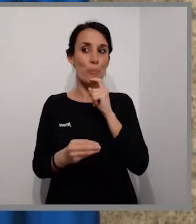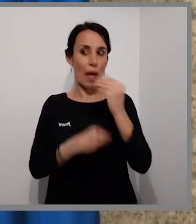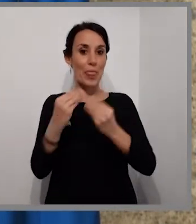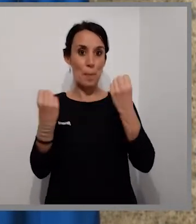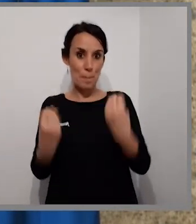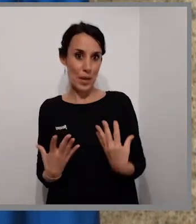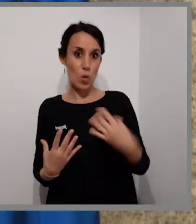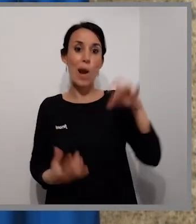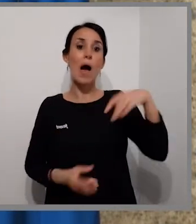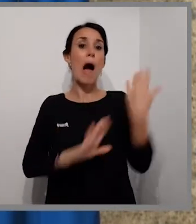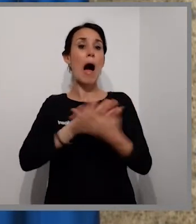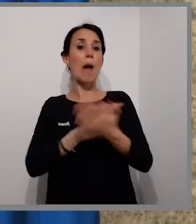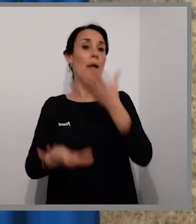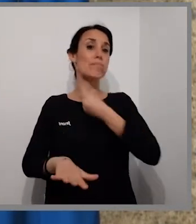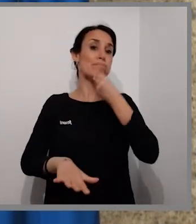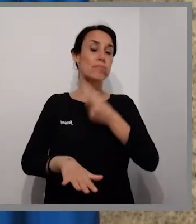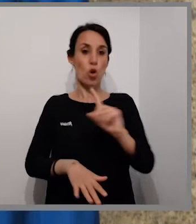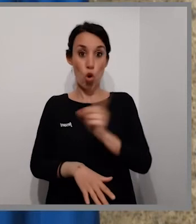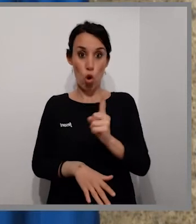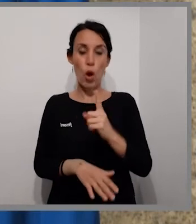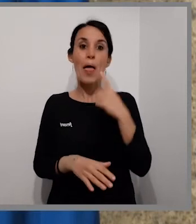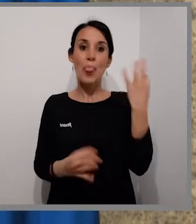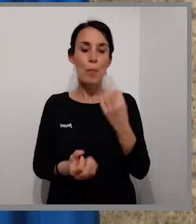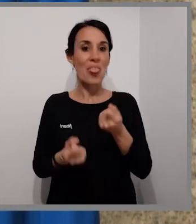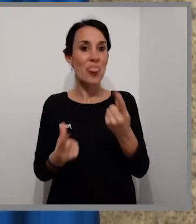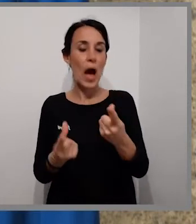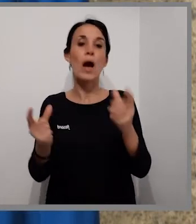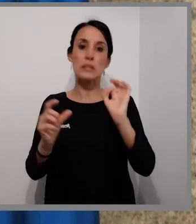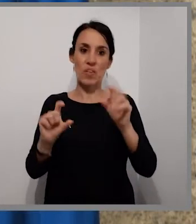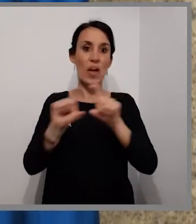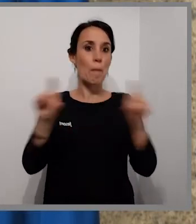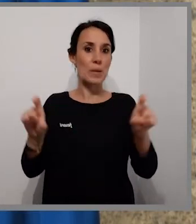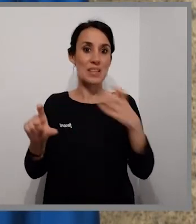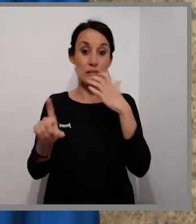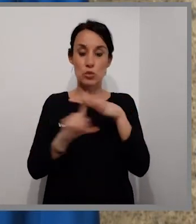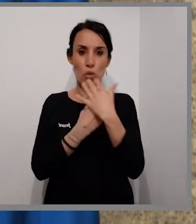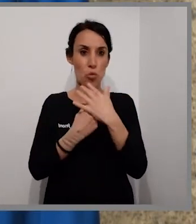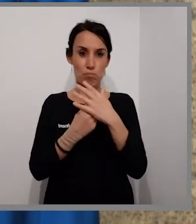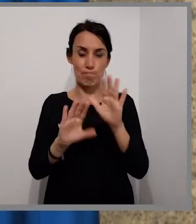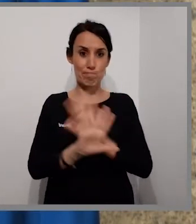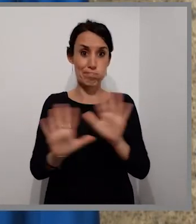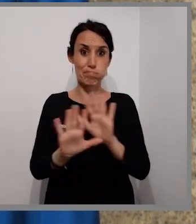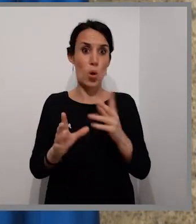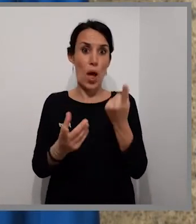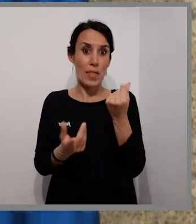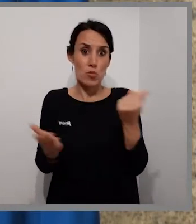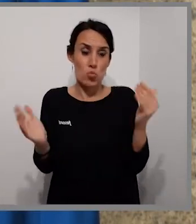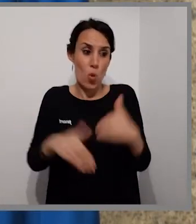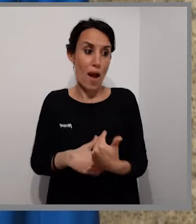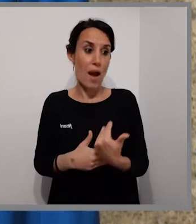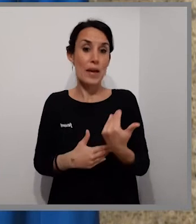rigor y no hacerlo desde la demagogia. A partir de eso, es cierto que hay que facilitar a las empresas que no tienen en estos momentos